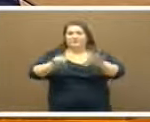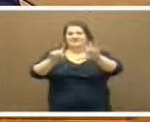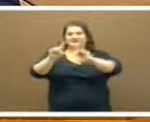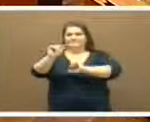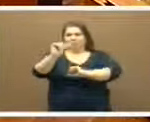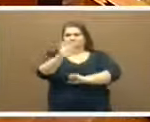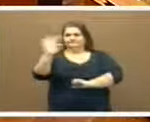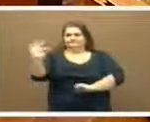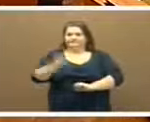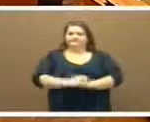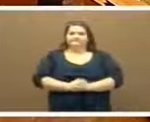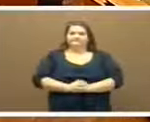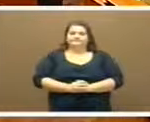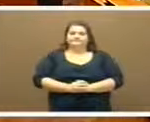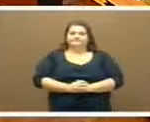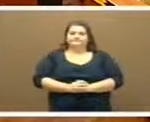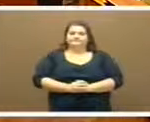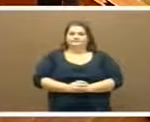6 minutos.